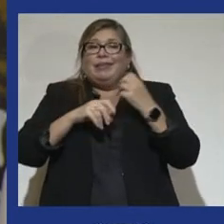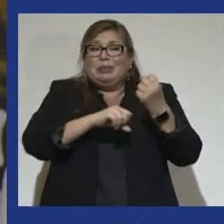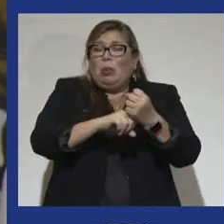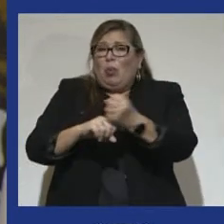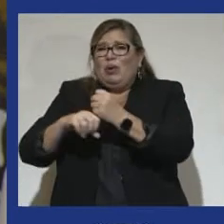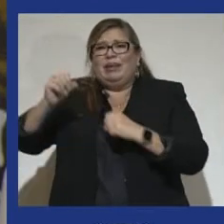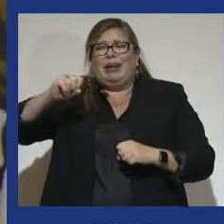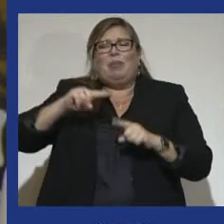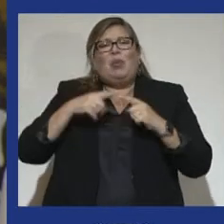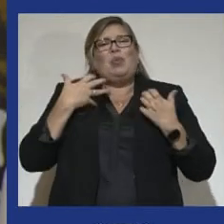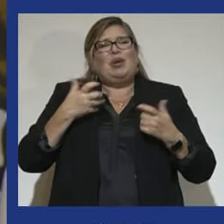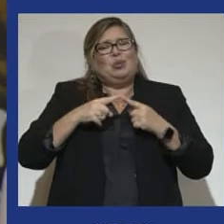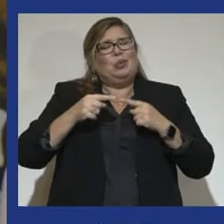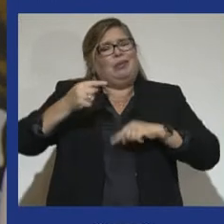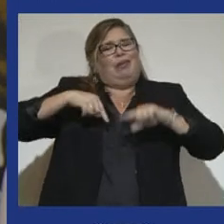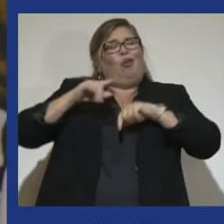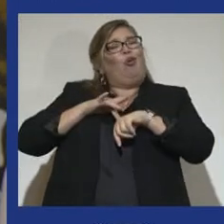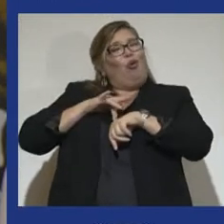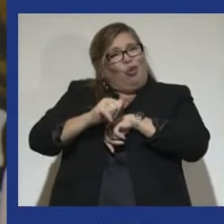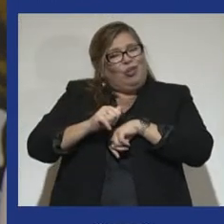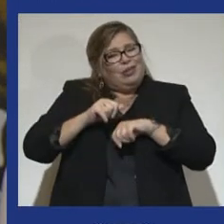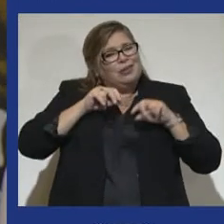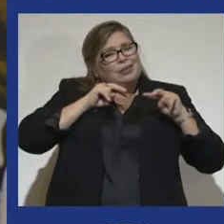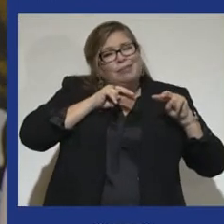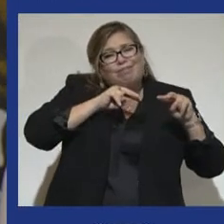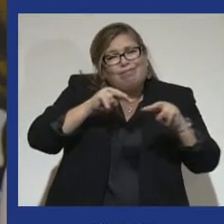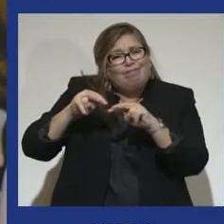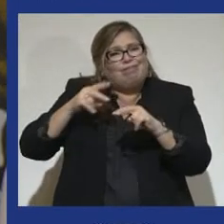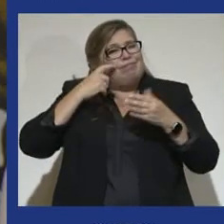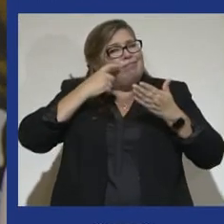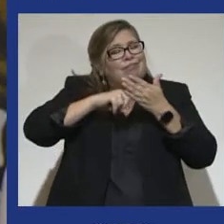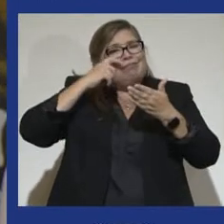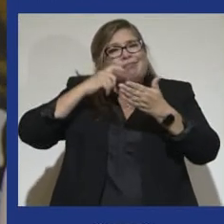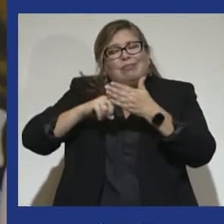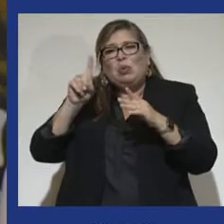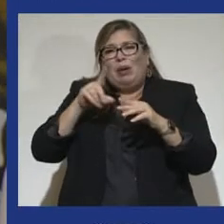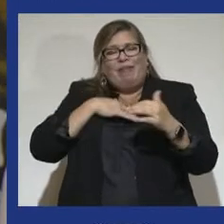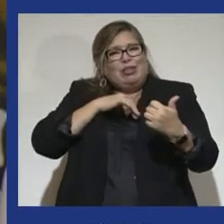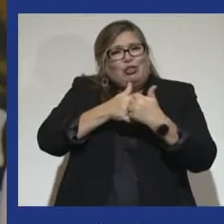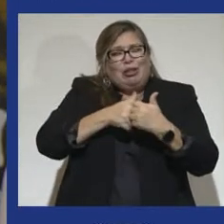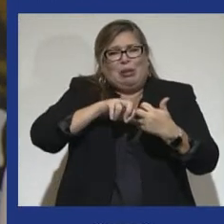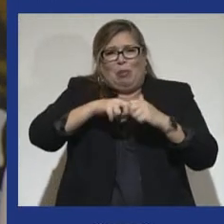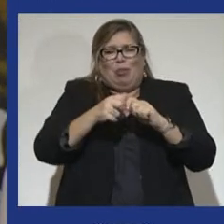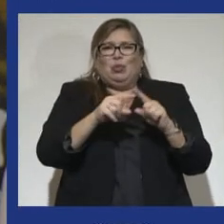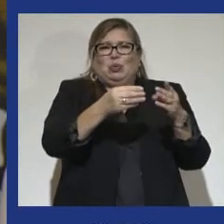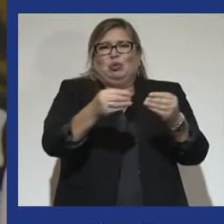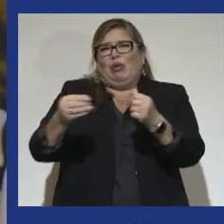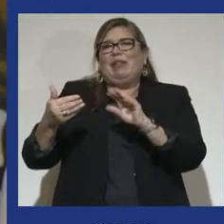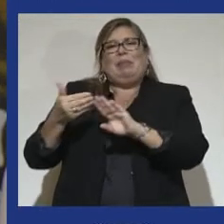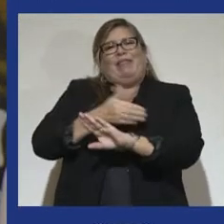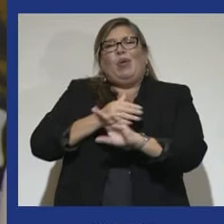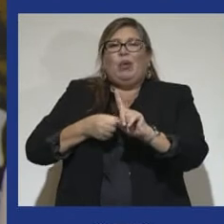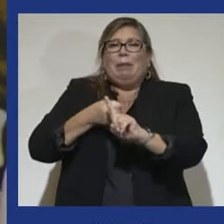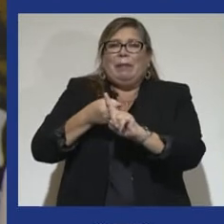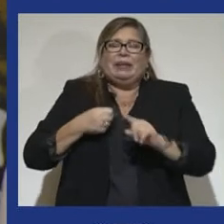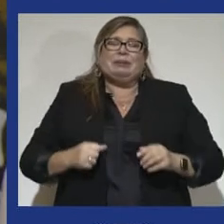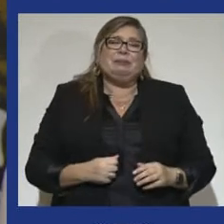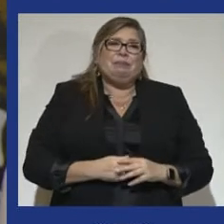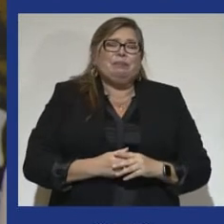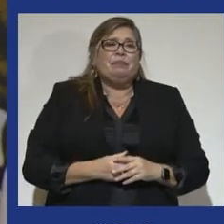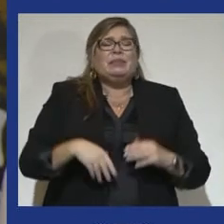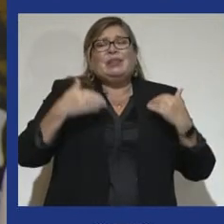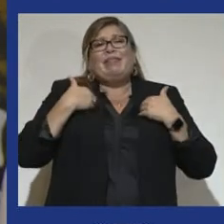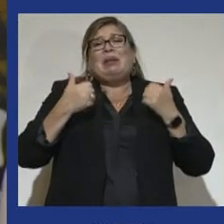que depender esta agencia pero que no están seguros de que tengan esta capacidad proactiva de